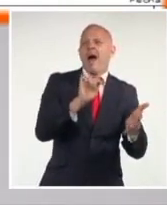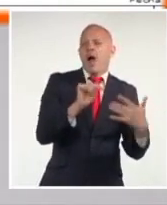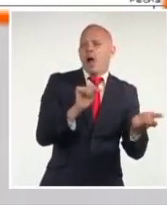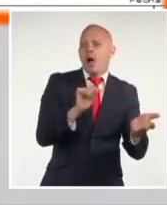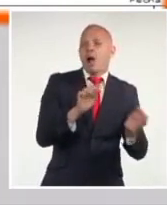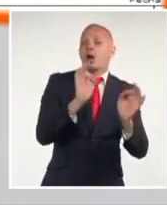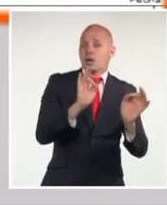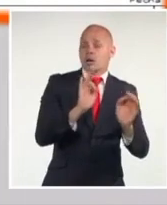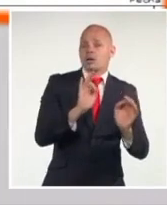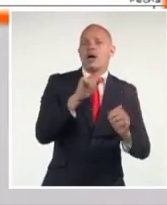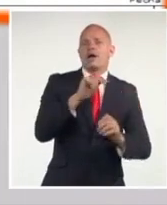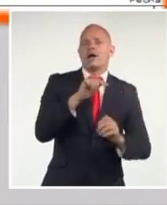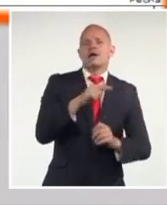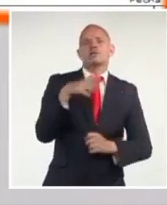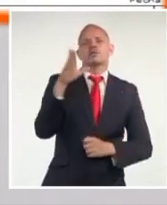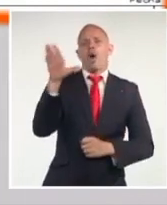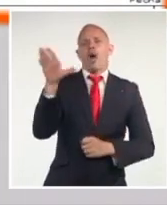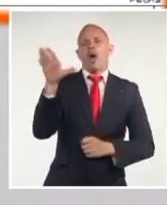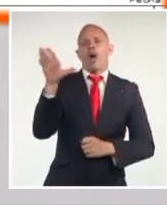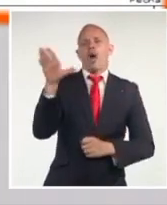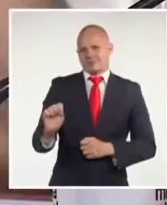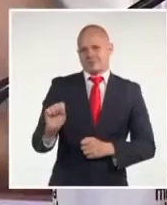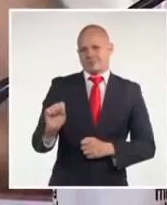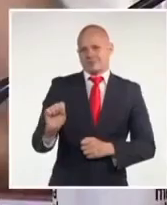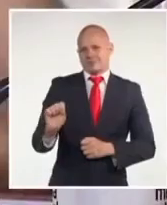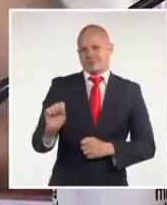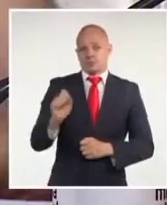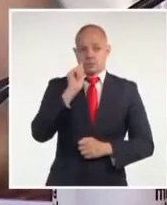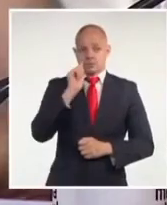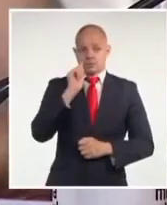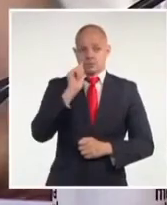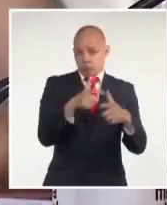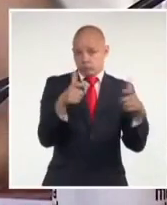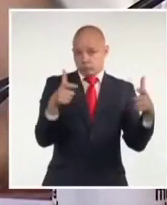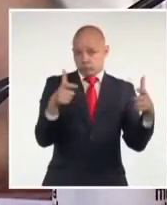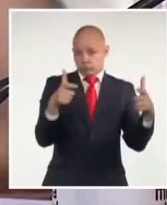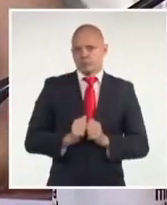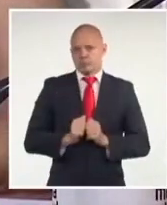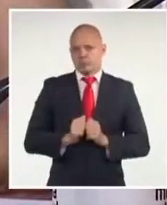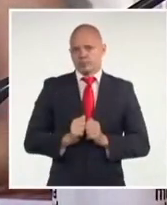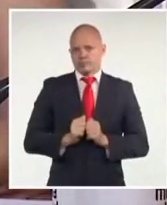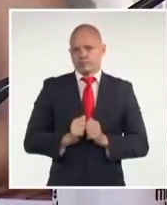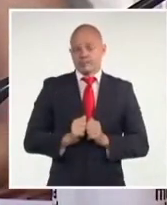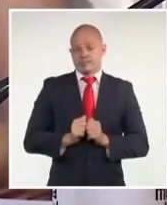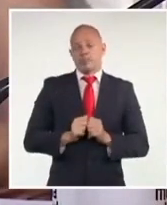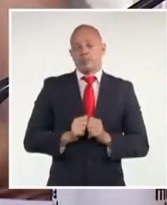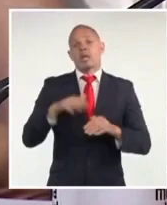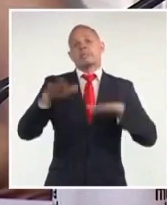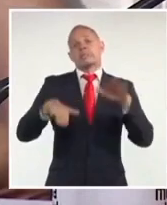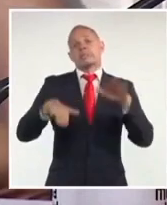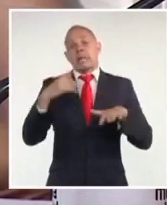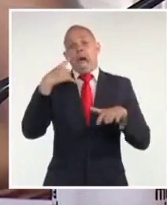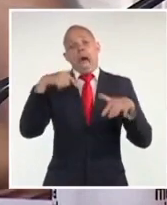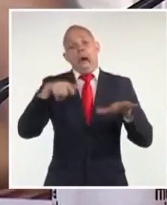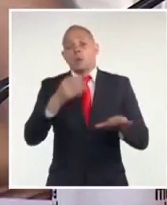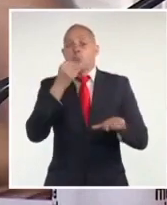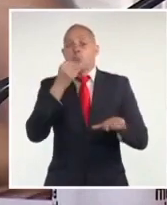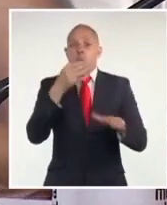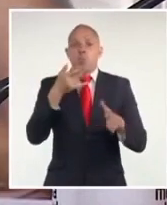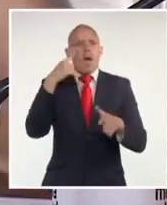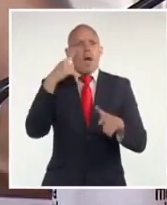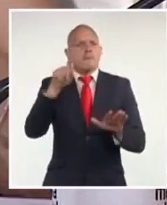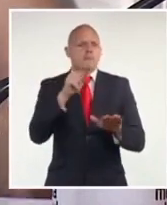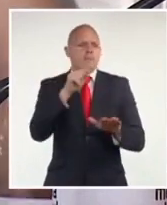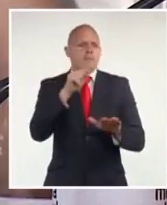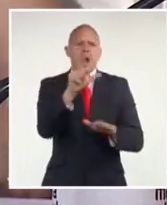Camagüey. Y vuelvo a decir, todo esto es dinámico. Si una variante entra a una provincia donde